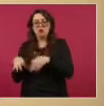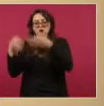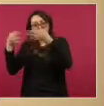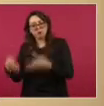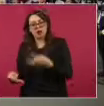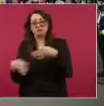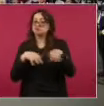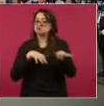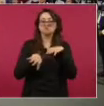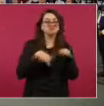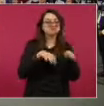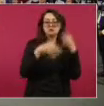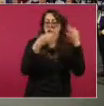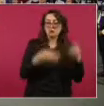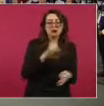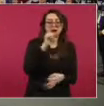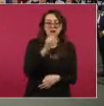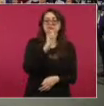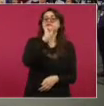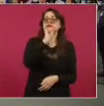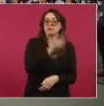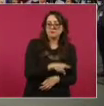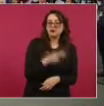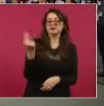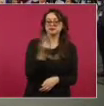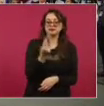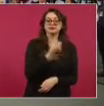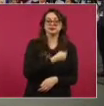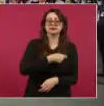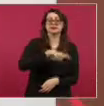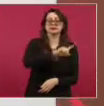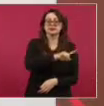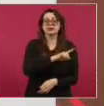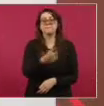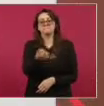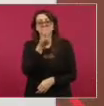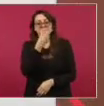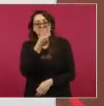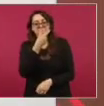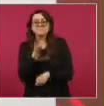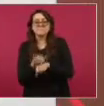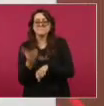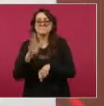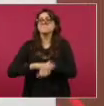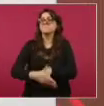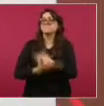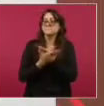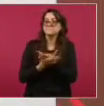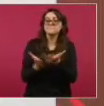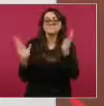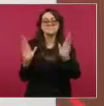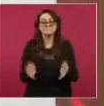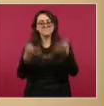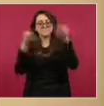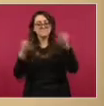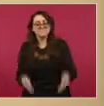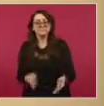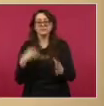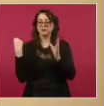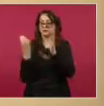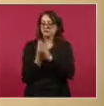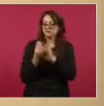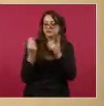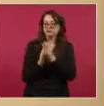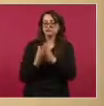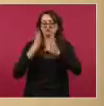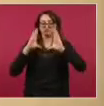informales, por una mejor adquisición y distribución de medicamentos, por más capacitación, por más y